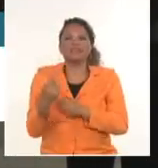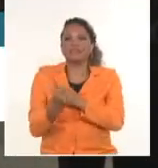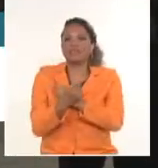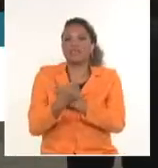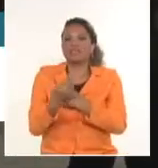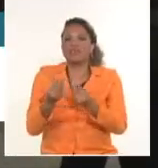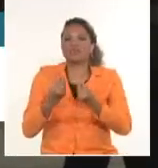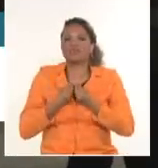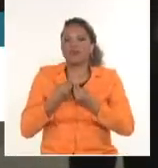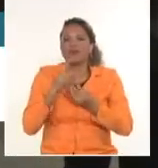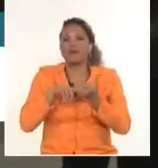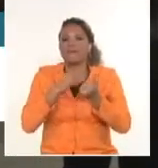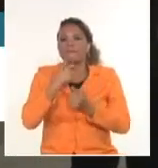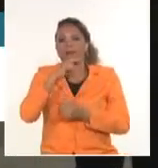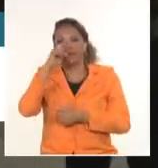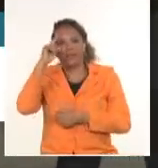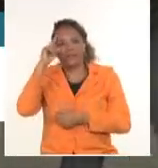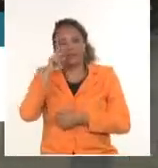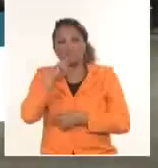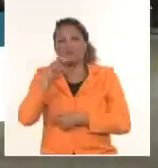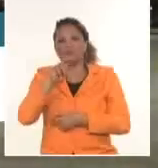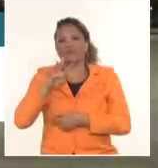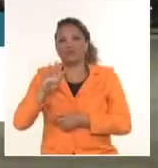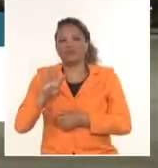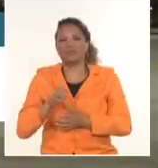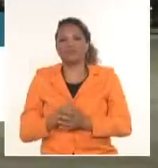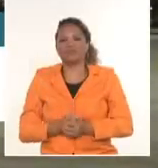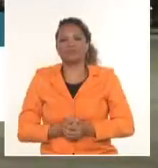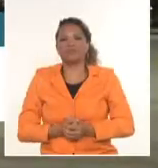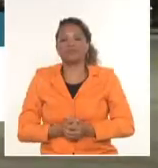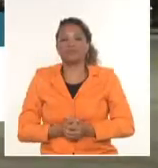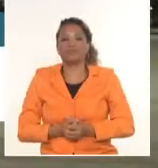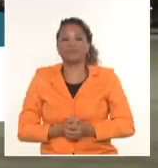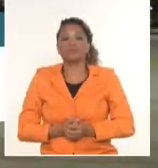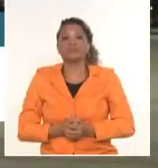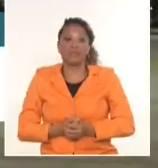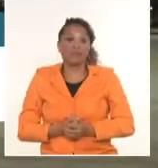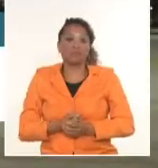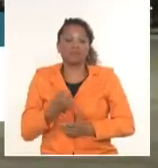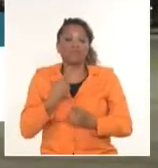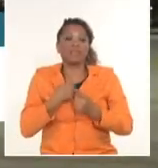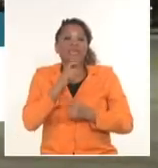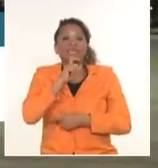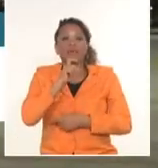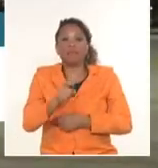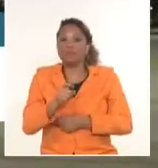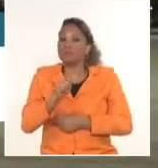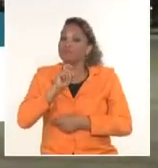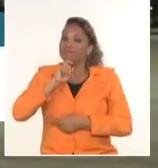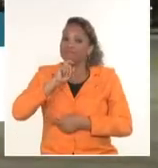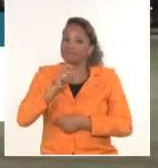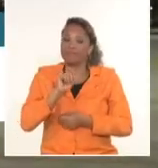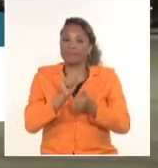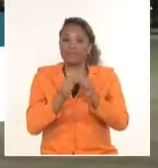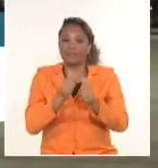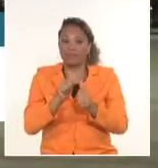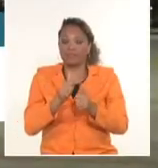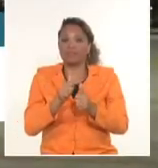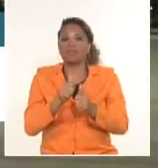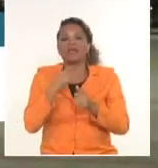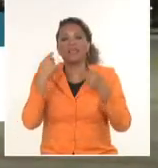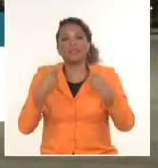2024? Bueno, la gran lección es que el deporte cada vez es más difícil, es más competitivo, hay que participar más en los